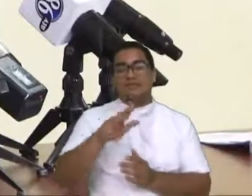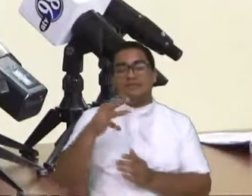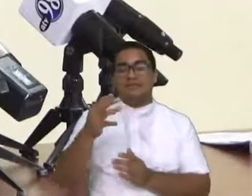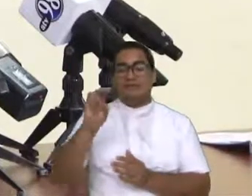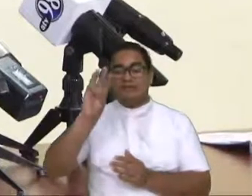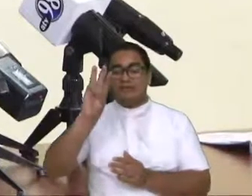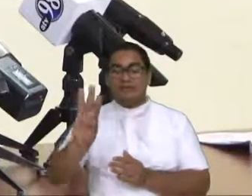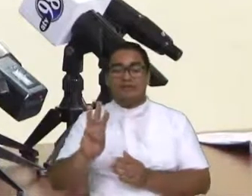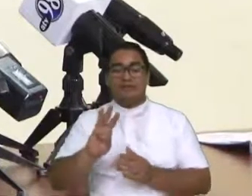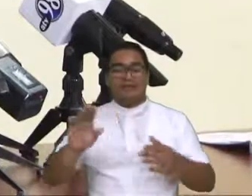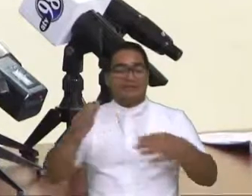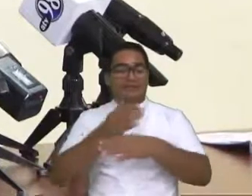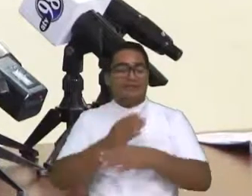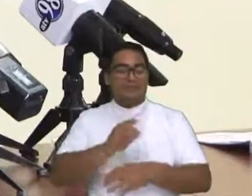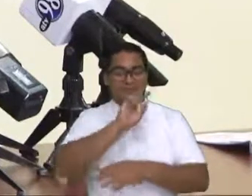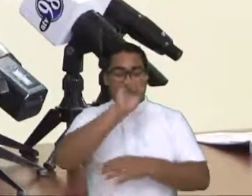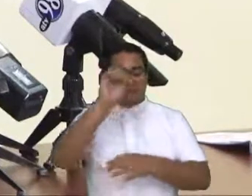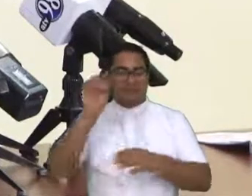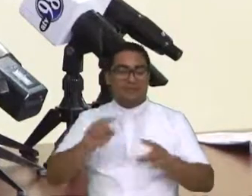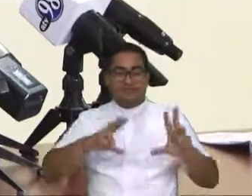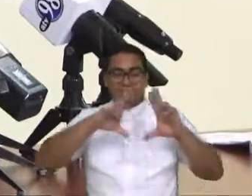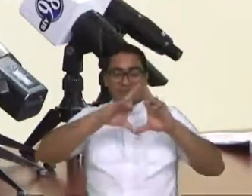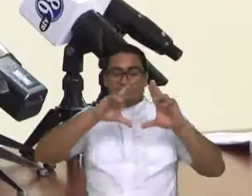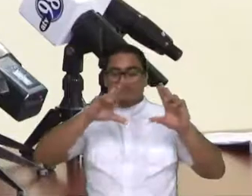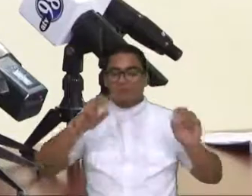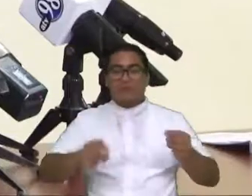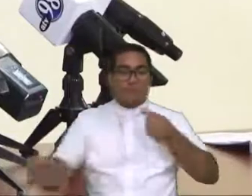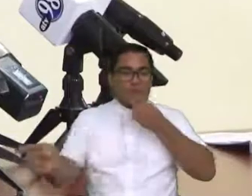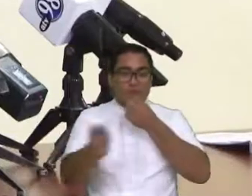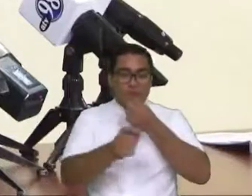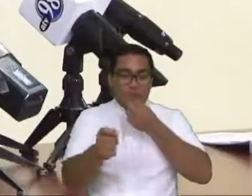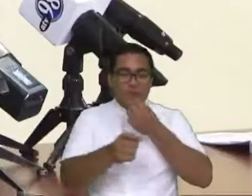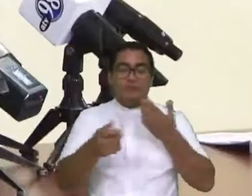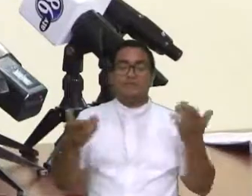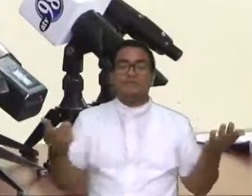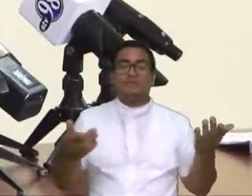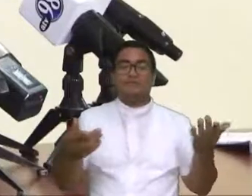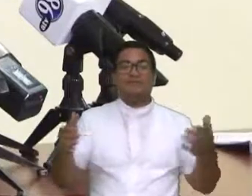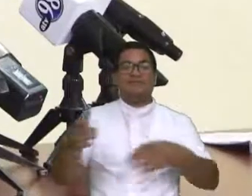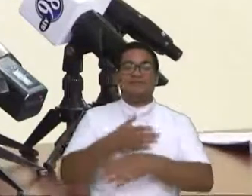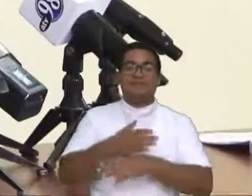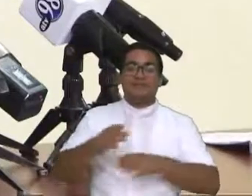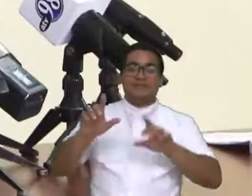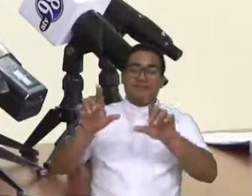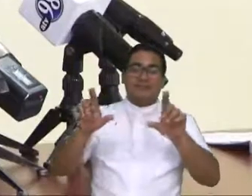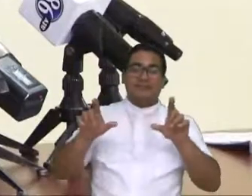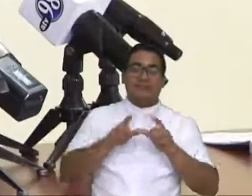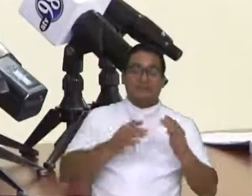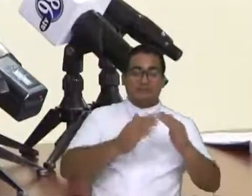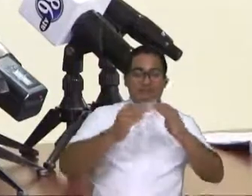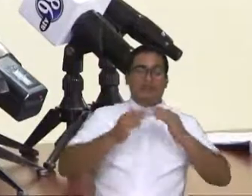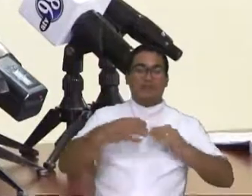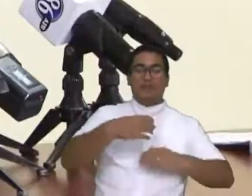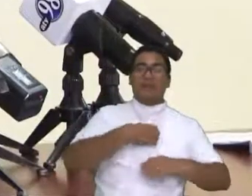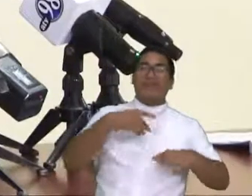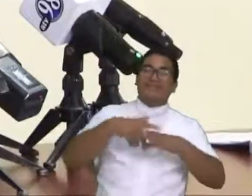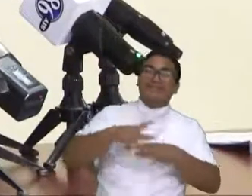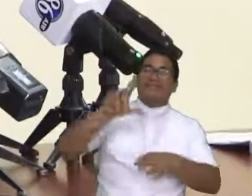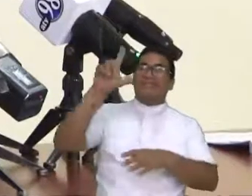1.493 puntos de regulación operativa del tránsito en zonas urbanas y